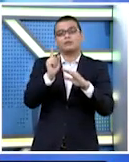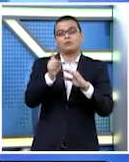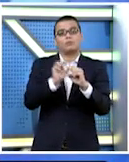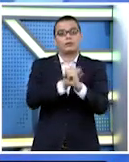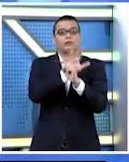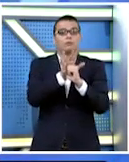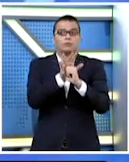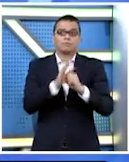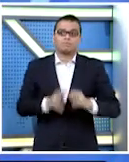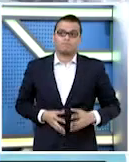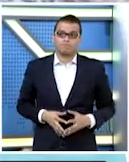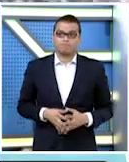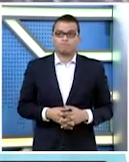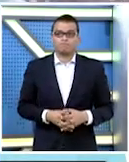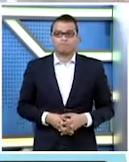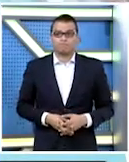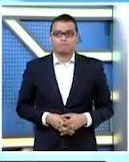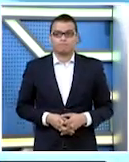cobi 19